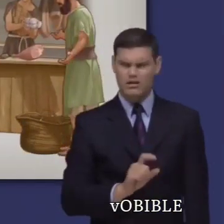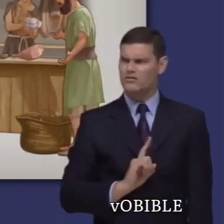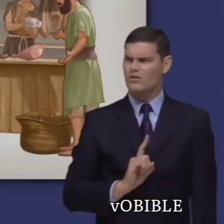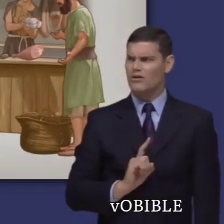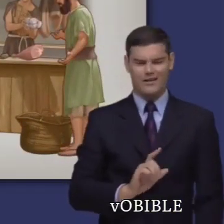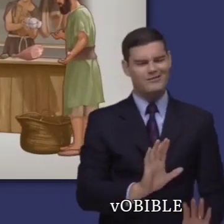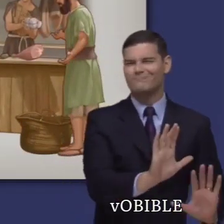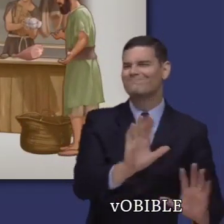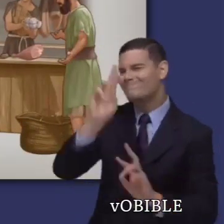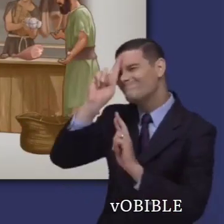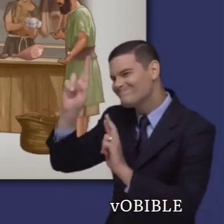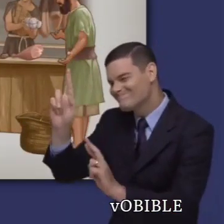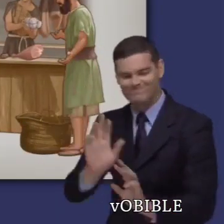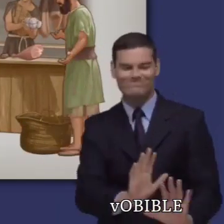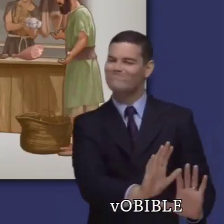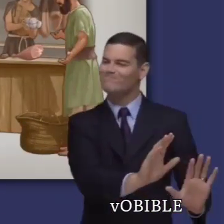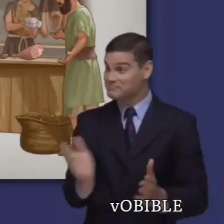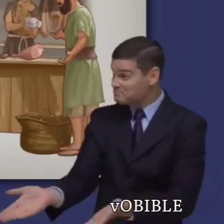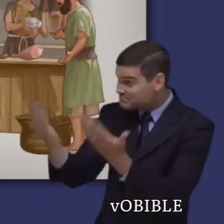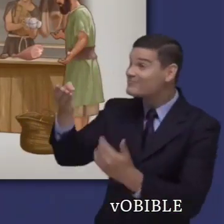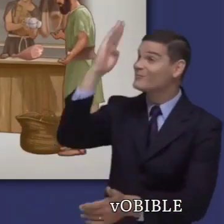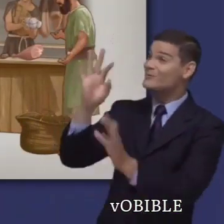veces debemos renunciar a nuestros derechos.